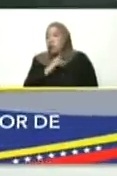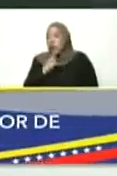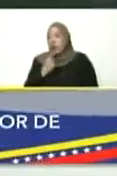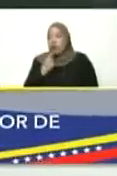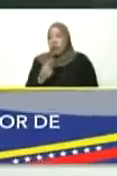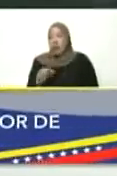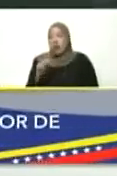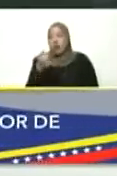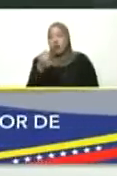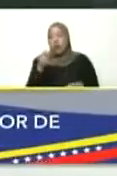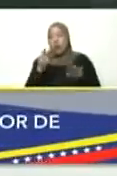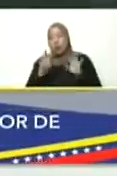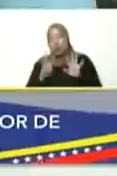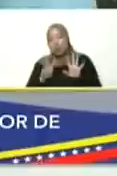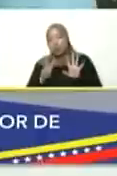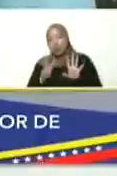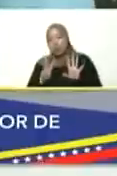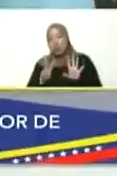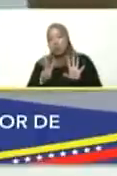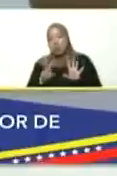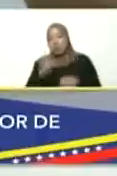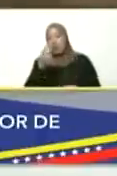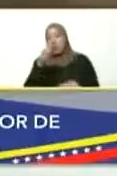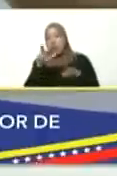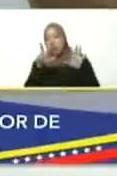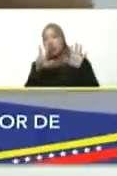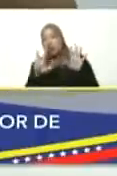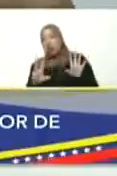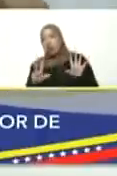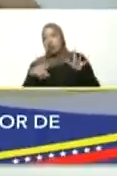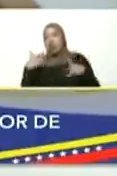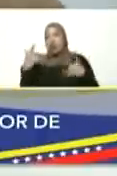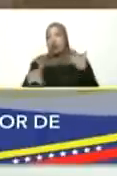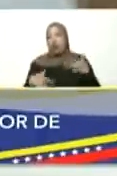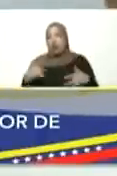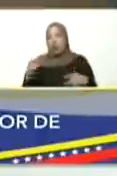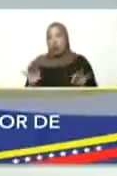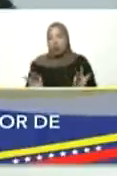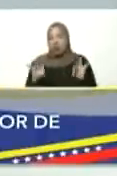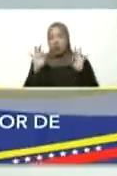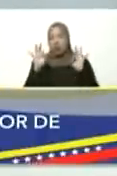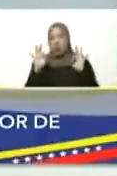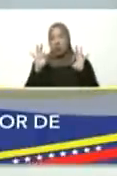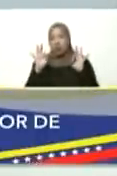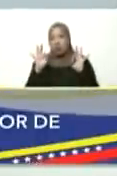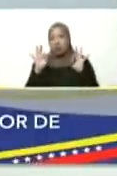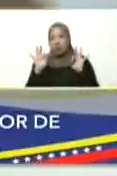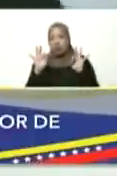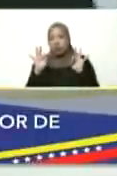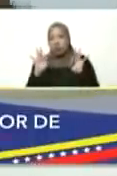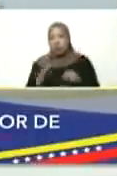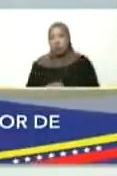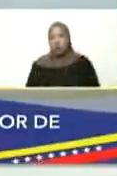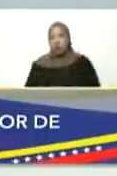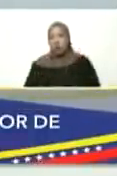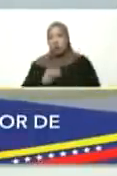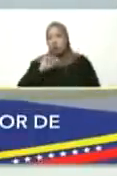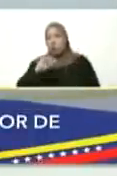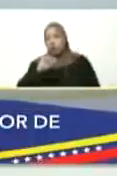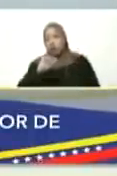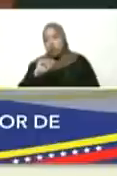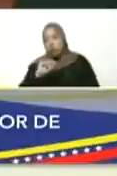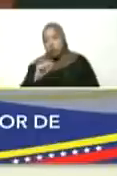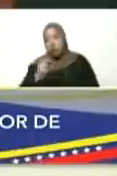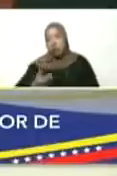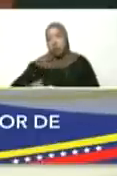el 17, el 18, vamos a hacer una actividad especial para marcar la pauta de lo